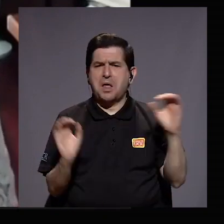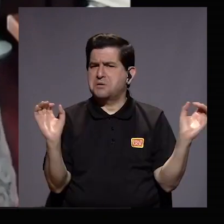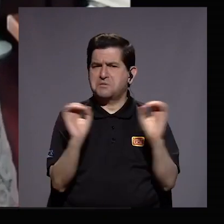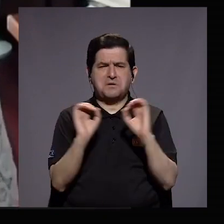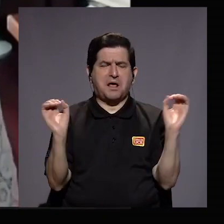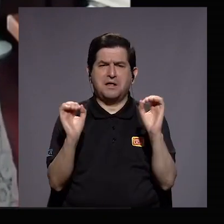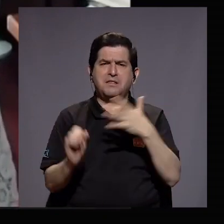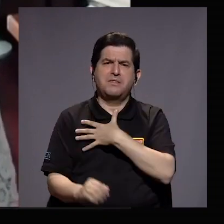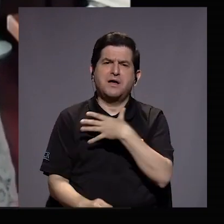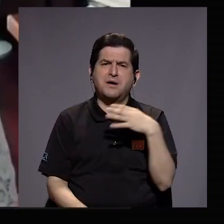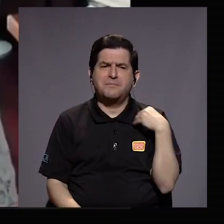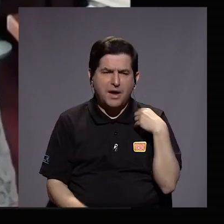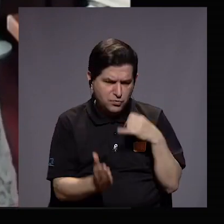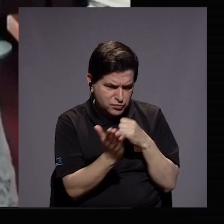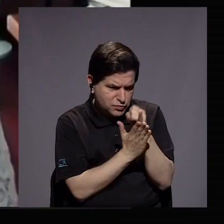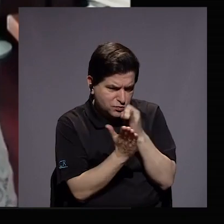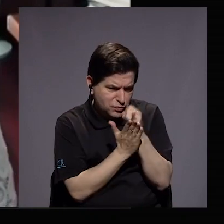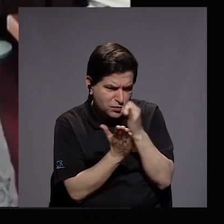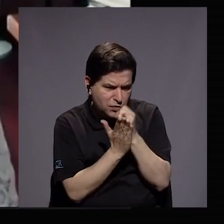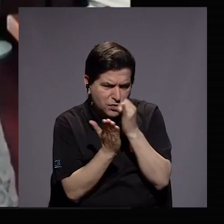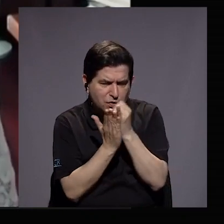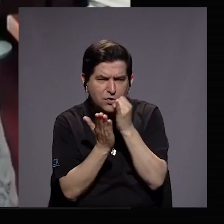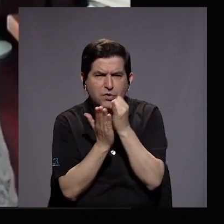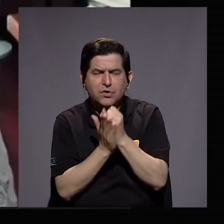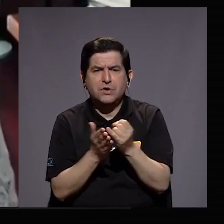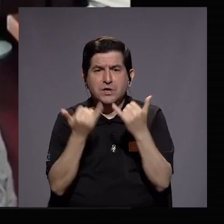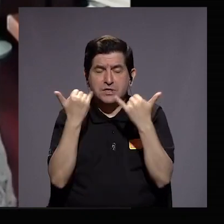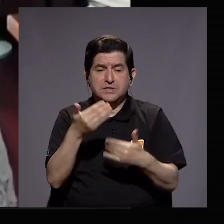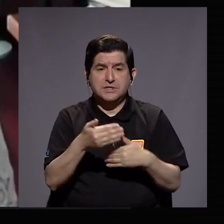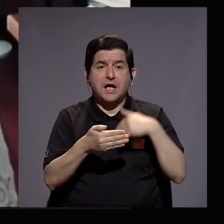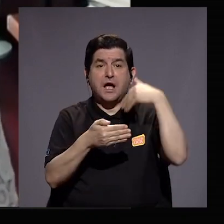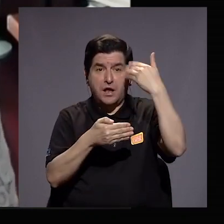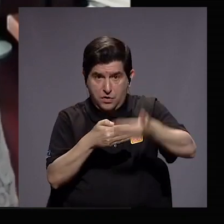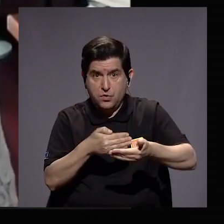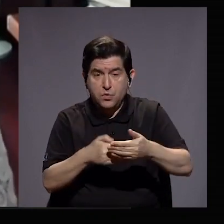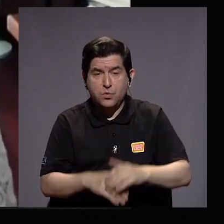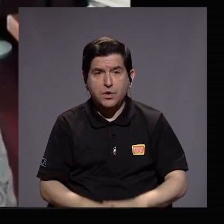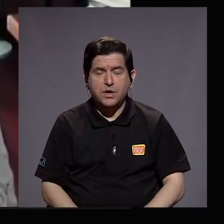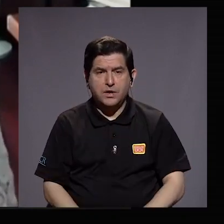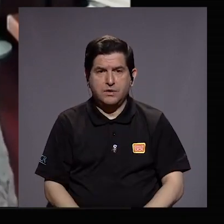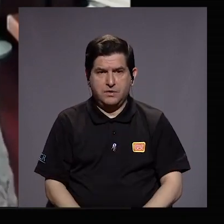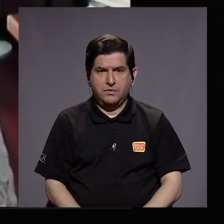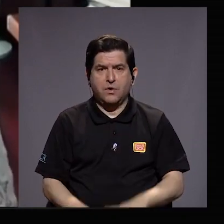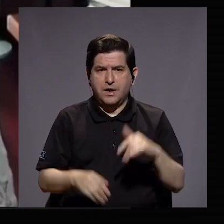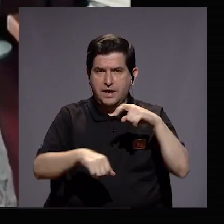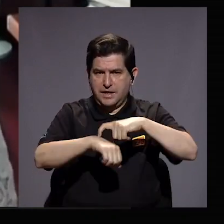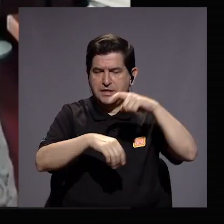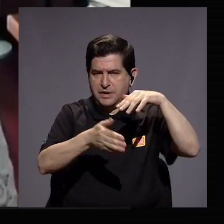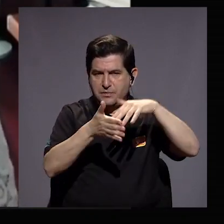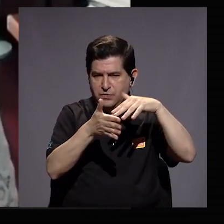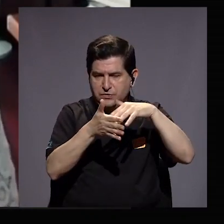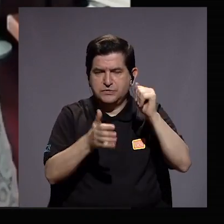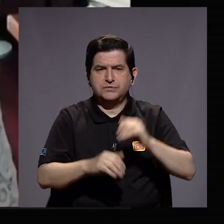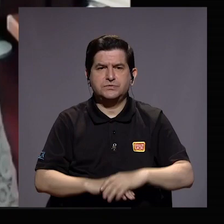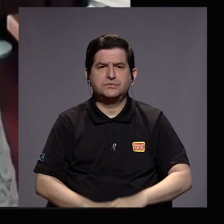ellos. Me gustó la investigación ya en épocas un poquito más avanzadas de los estudios.